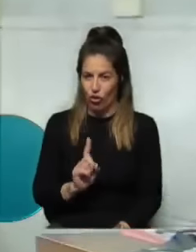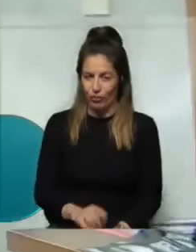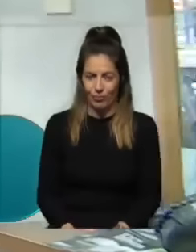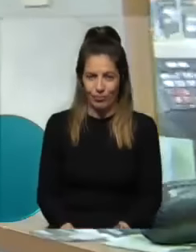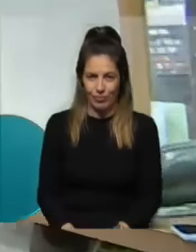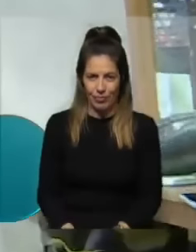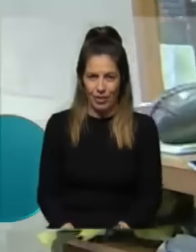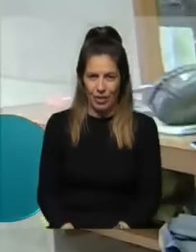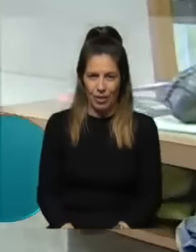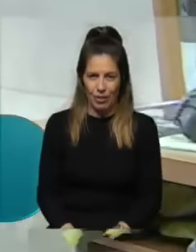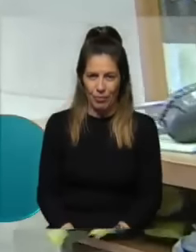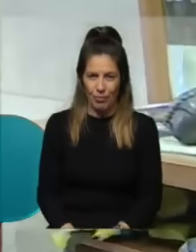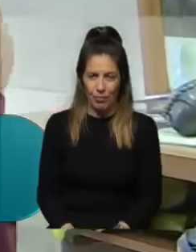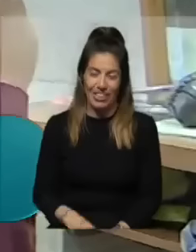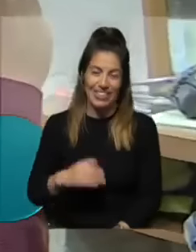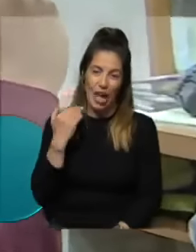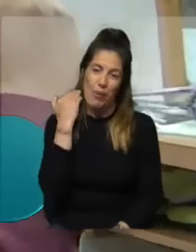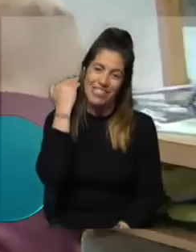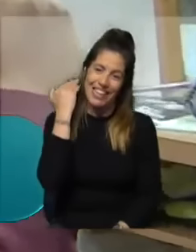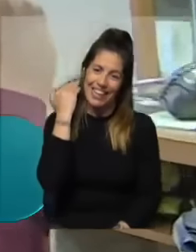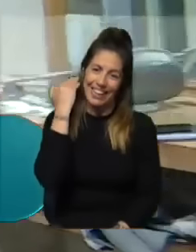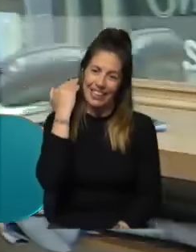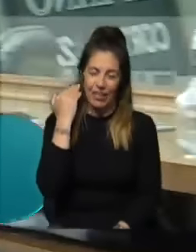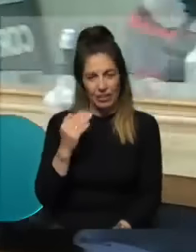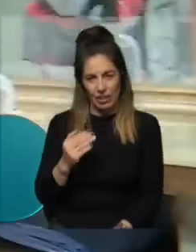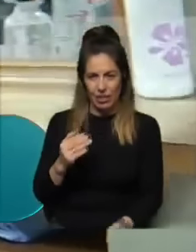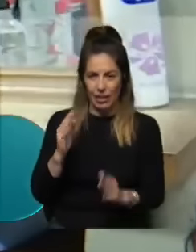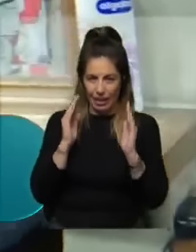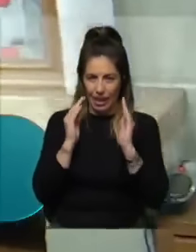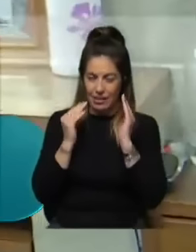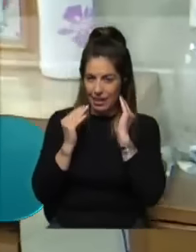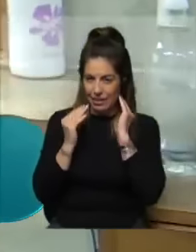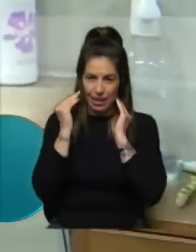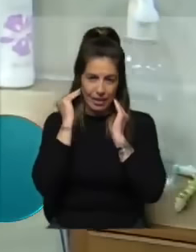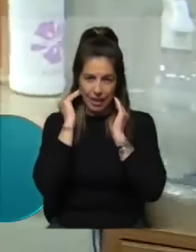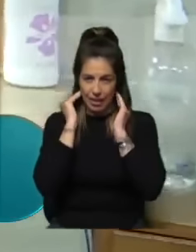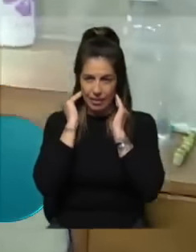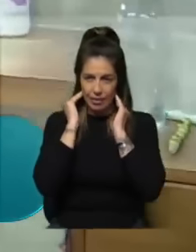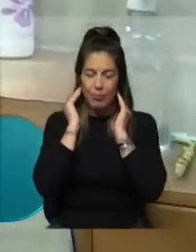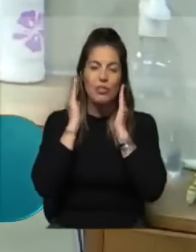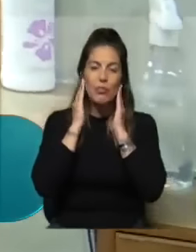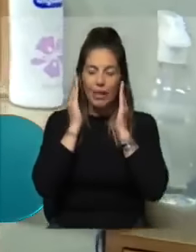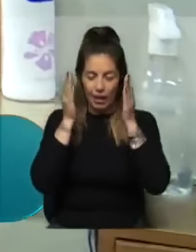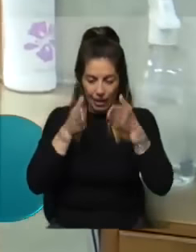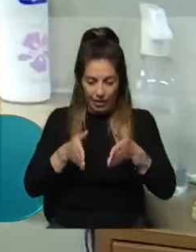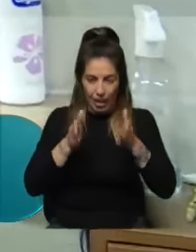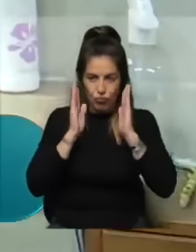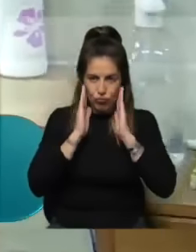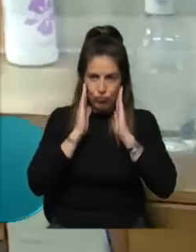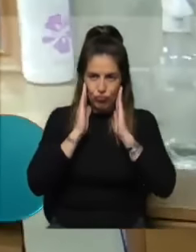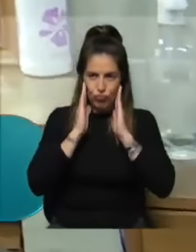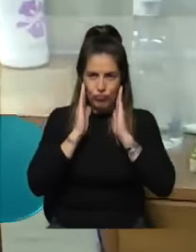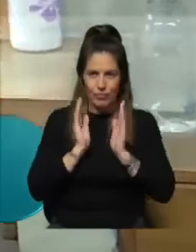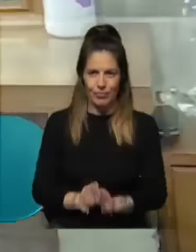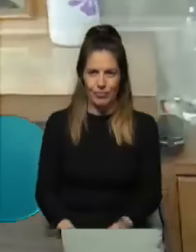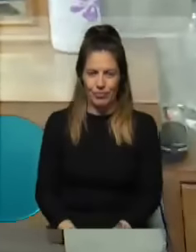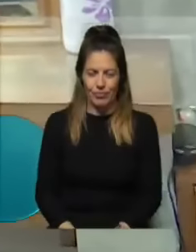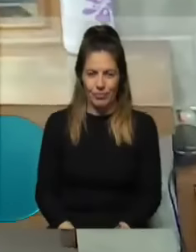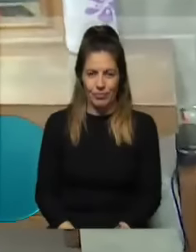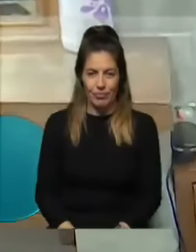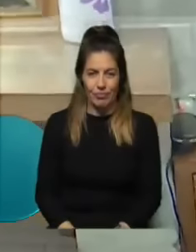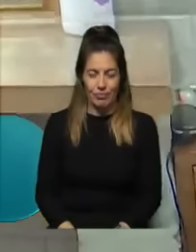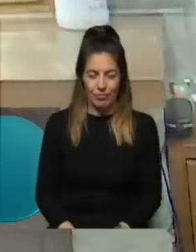porque acá se te bala. Claro. Mantener la cabeza recta, sacás acá y sacás acá. Siempre la cabeza recta. Bien, excelente. Bueno, los